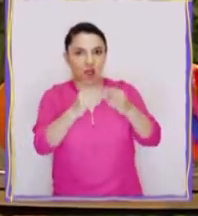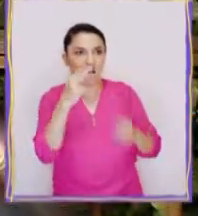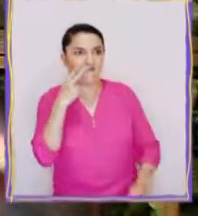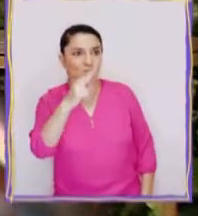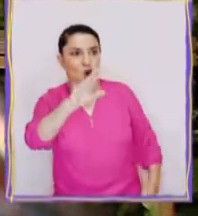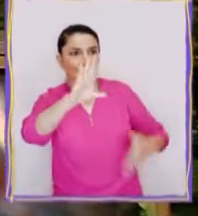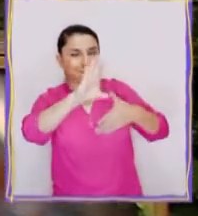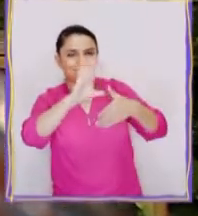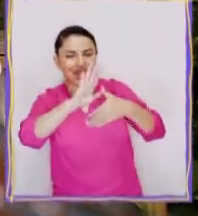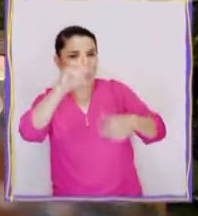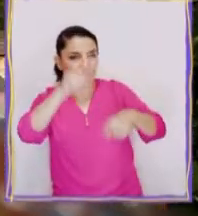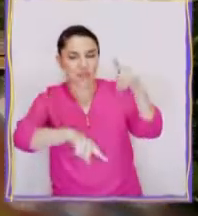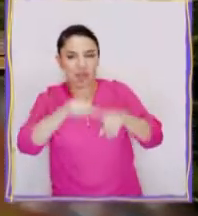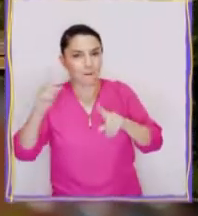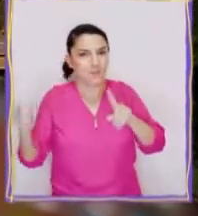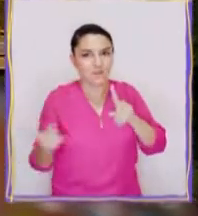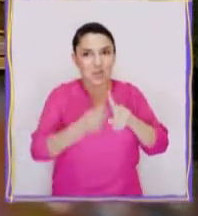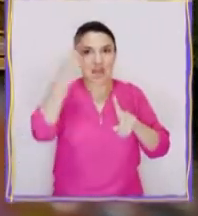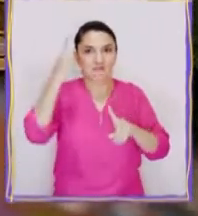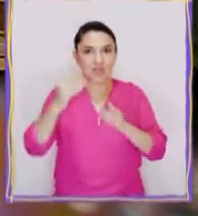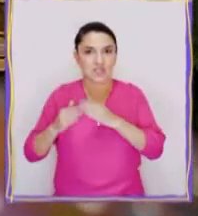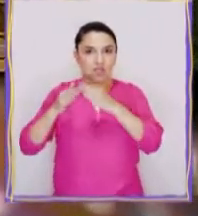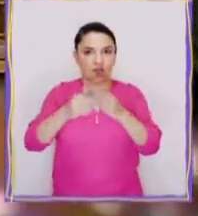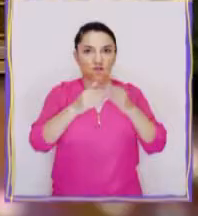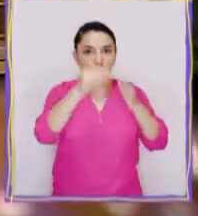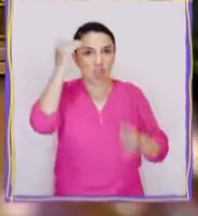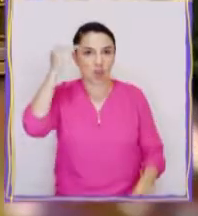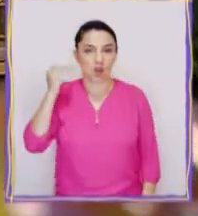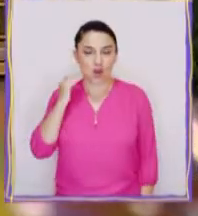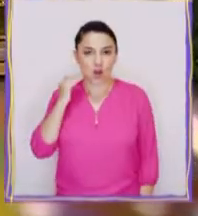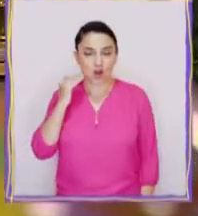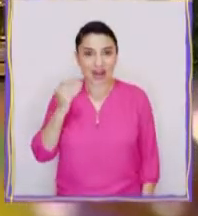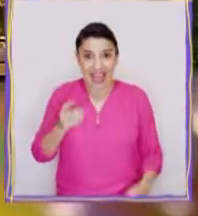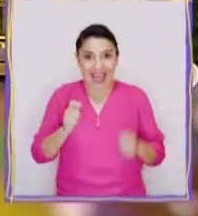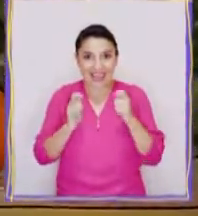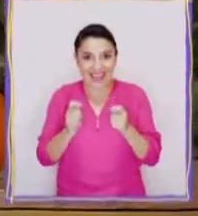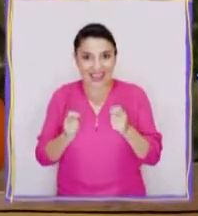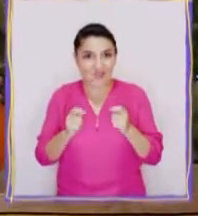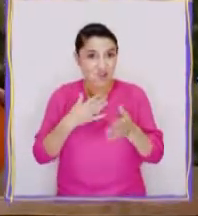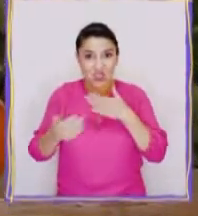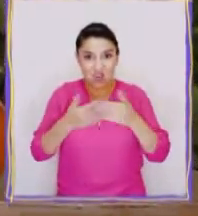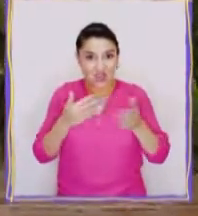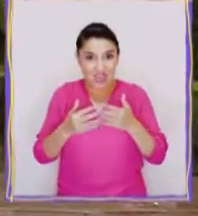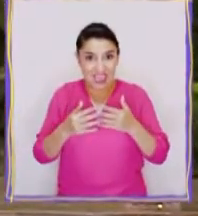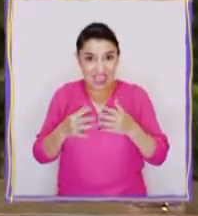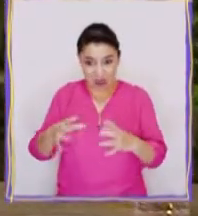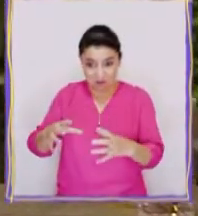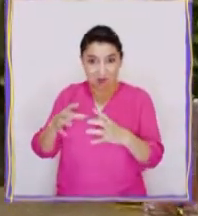Colón. ¿Qué dicen? ¿Intentamos? ¿Veamos dónde nos lleva esta máquina ahora?